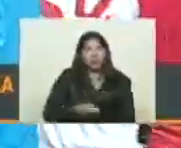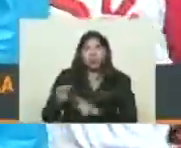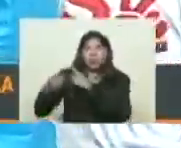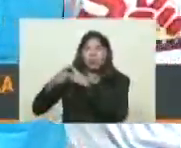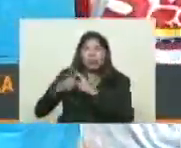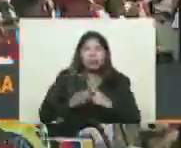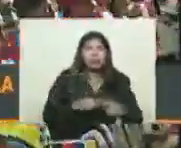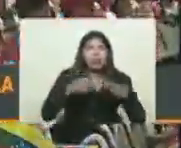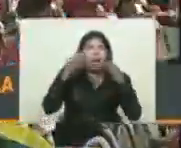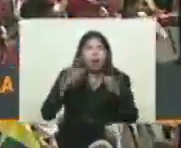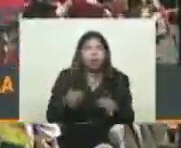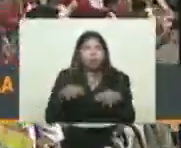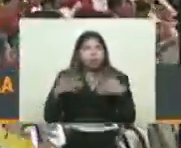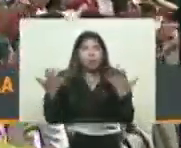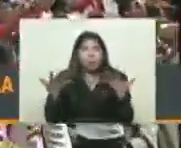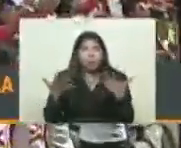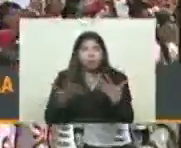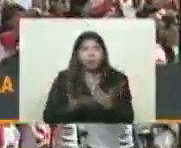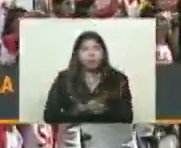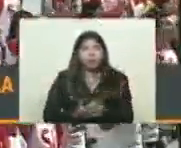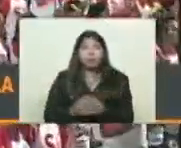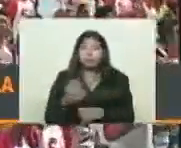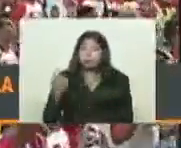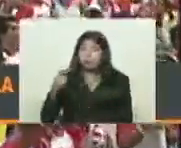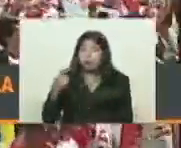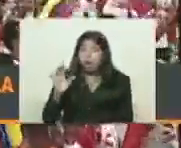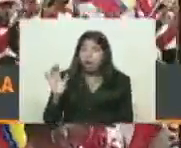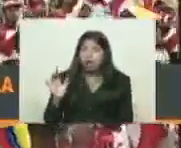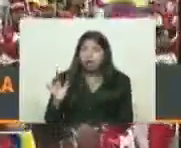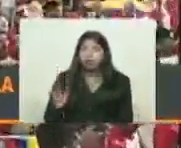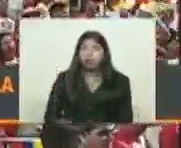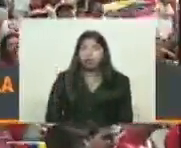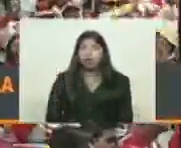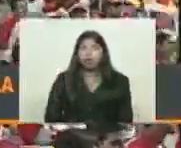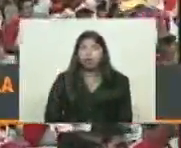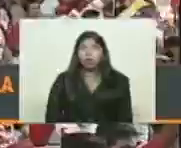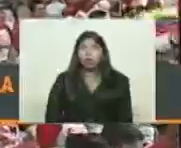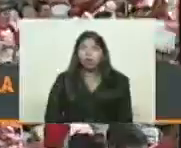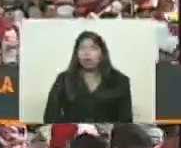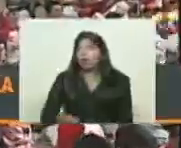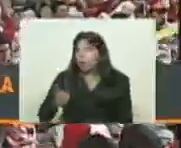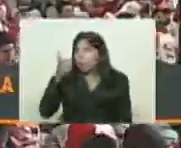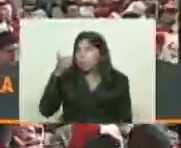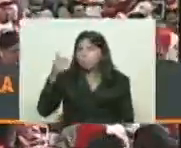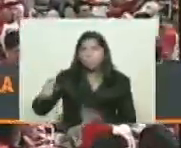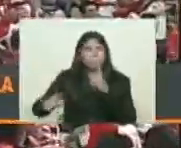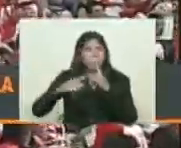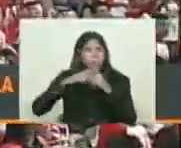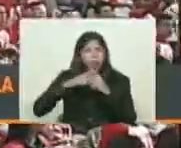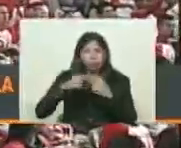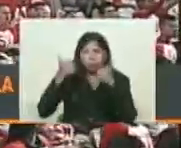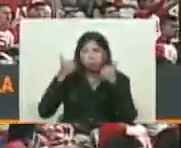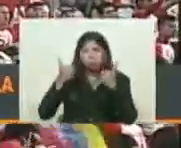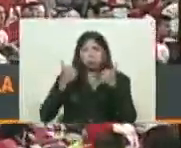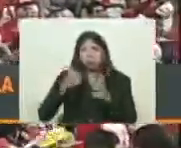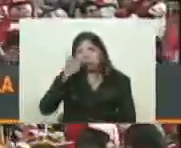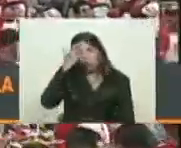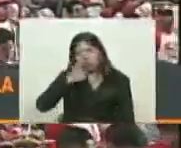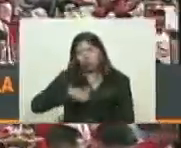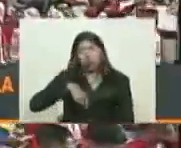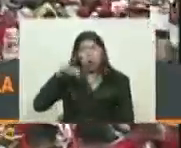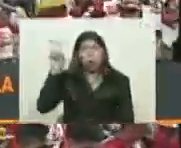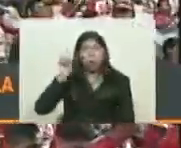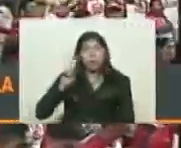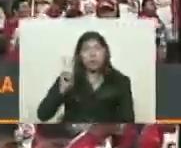oficiales ya revelan el impacto que ha tenido este movimiento Somos Venezuela, que lo integran más